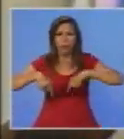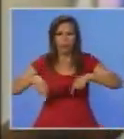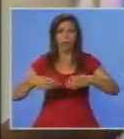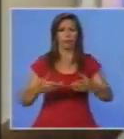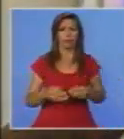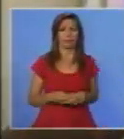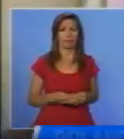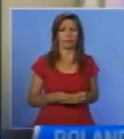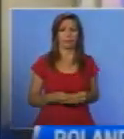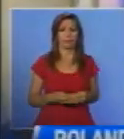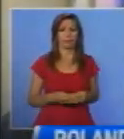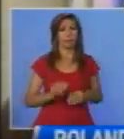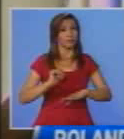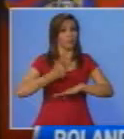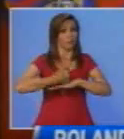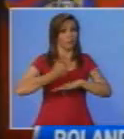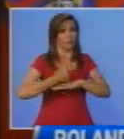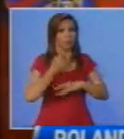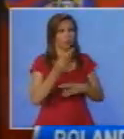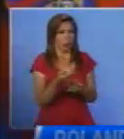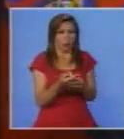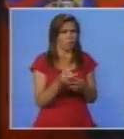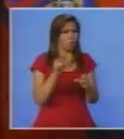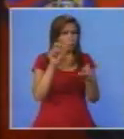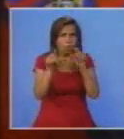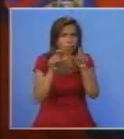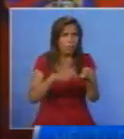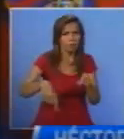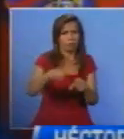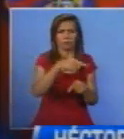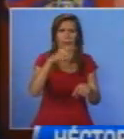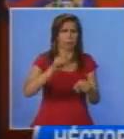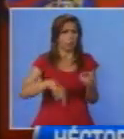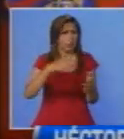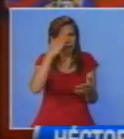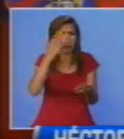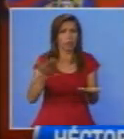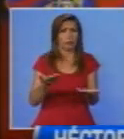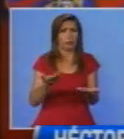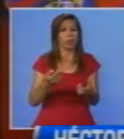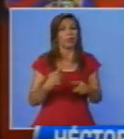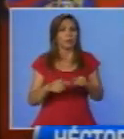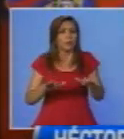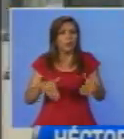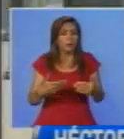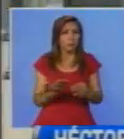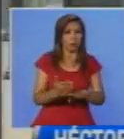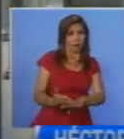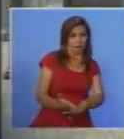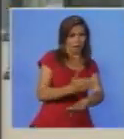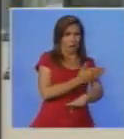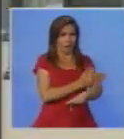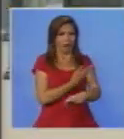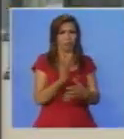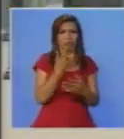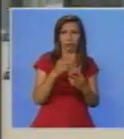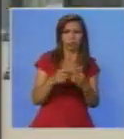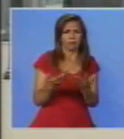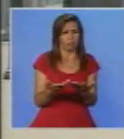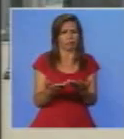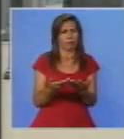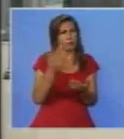Eso no es materia de consulta popular y él lo sabe. Tanto es obligación del municipio asumirla que anda pensando ya en medidas. Pero lejos de los argumentos